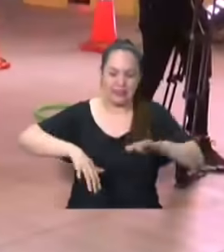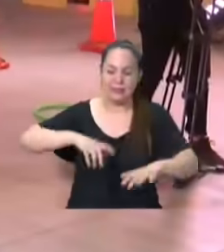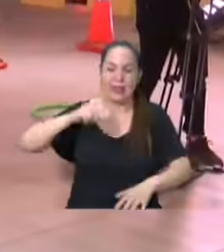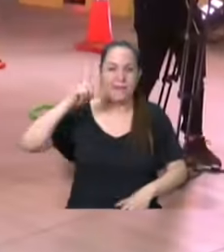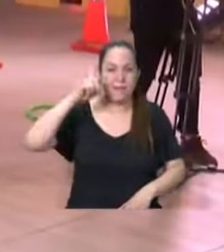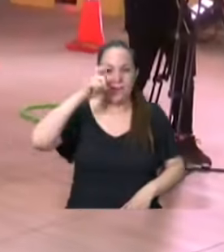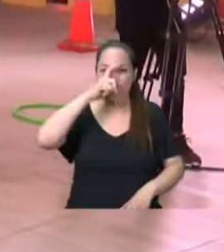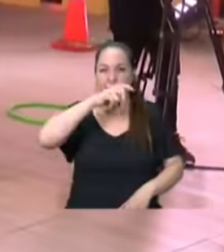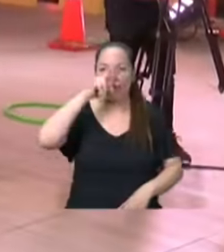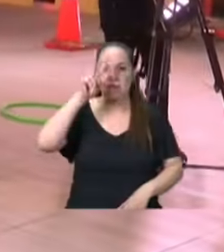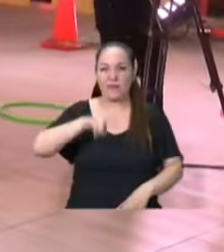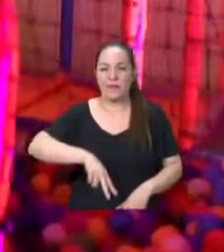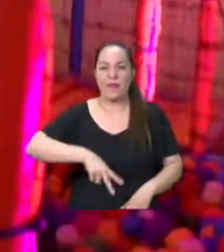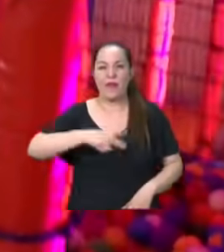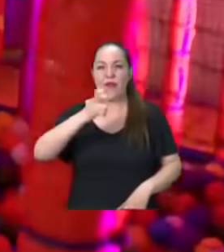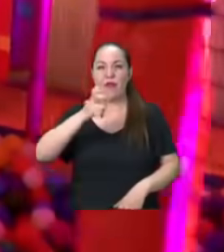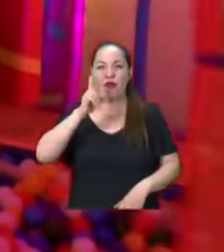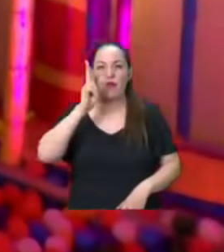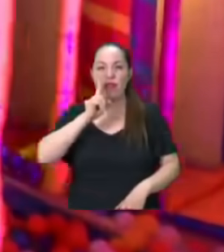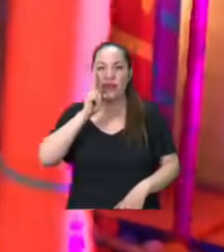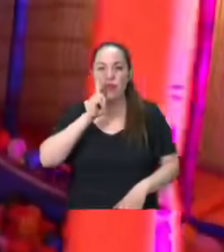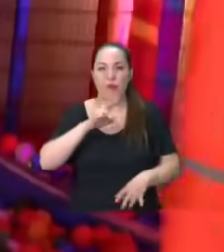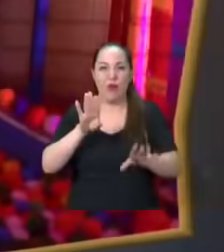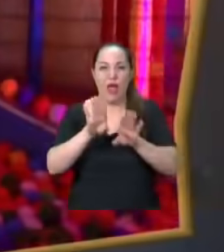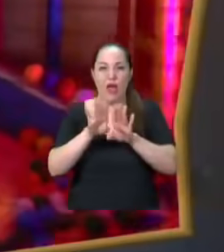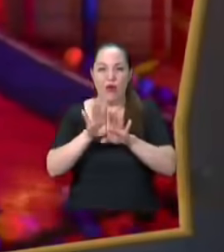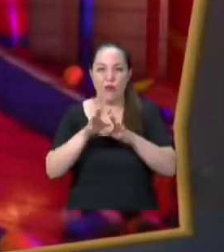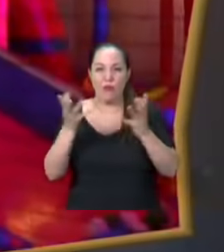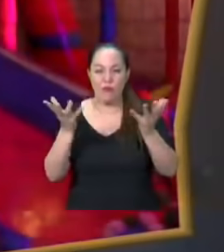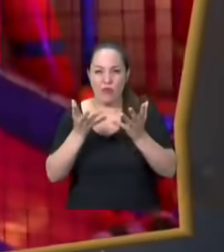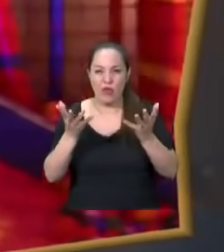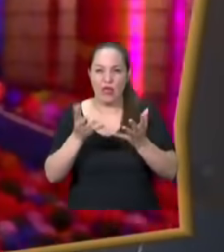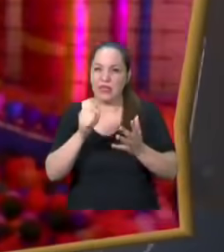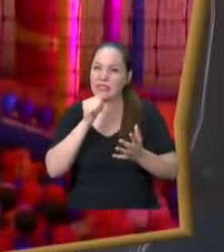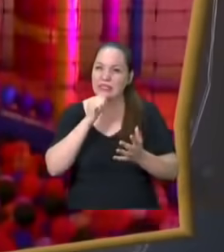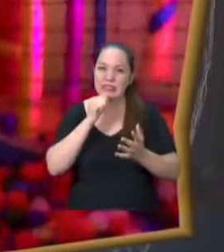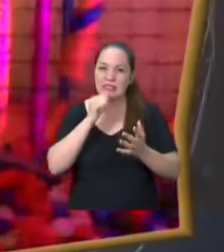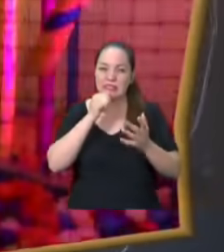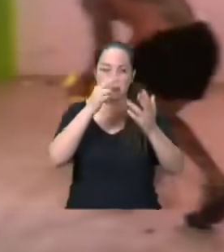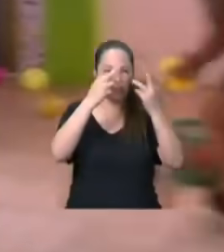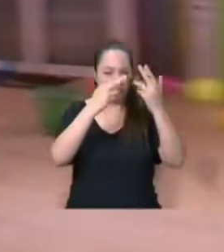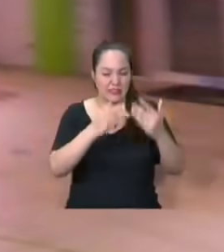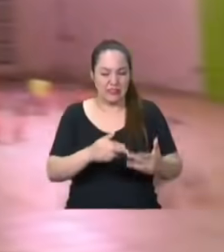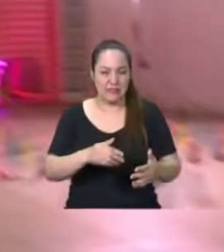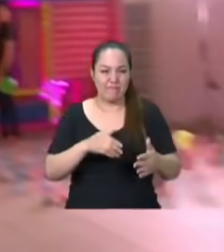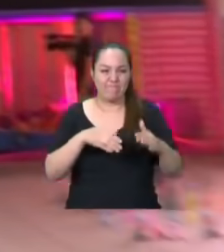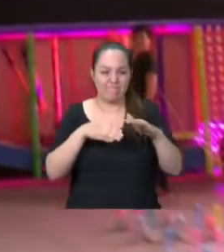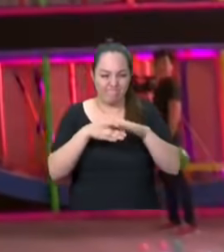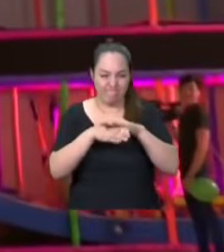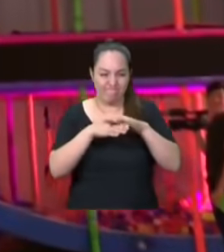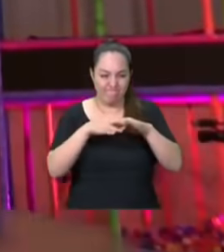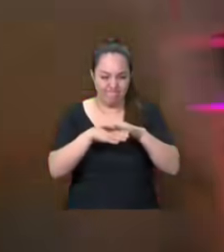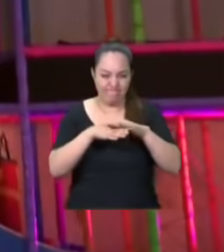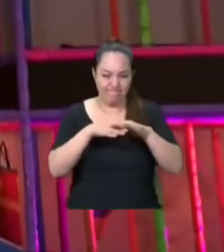prueba. Caray, se ha atrasado, no ha derribado, pero bueno. Hay una falta, pero tiene que regresar a derribar